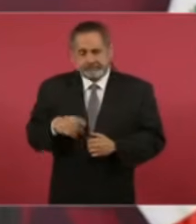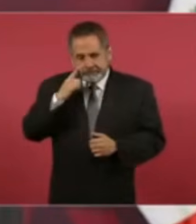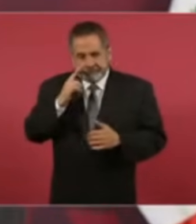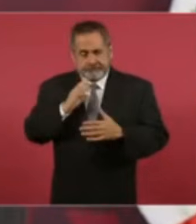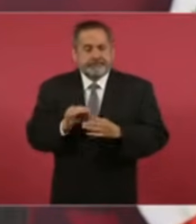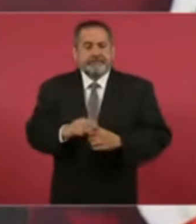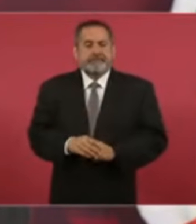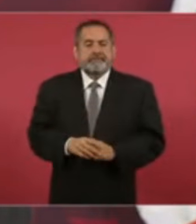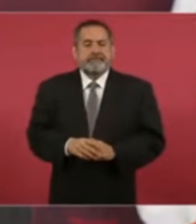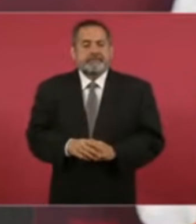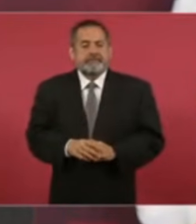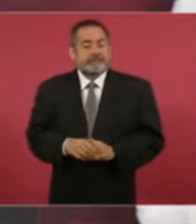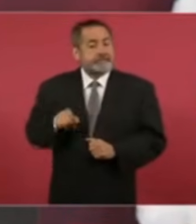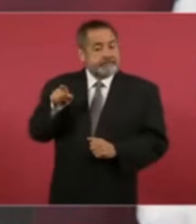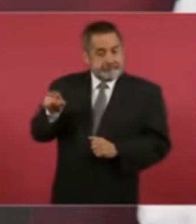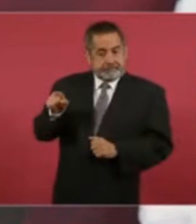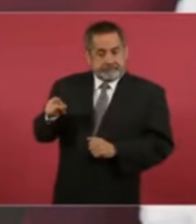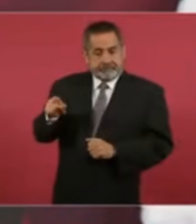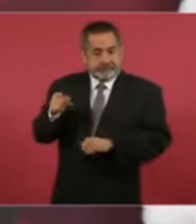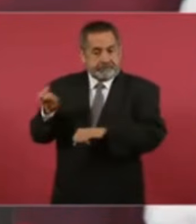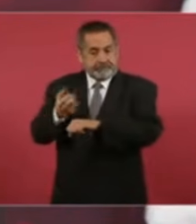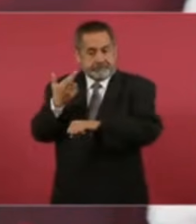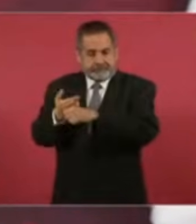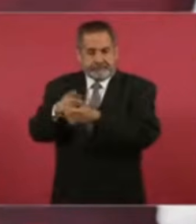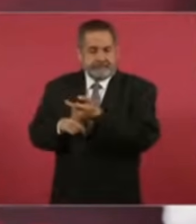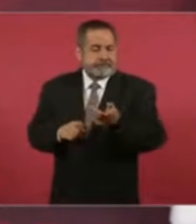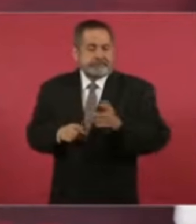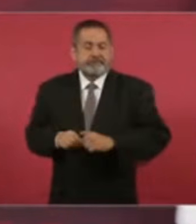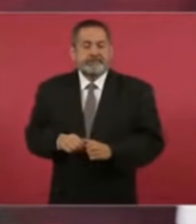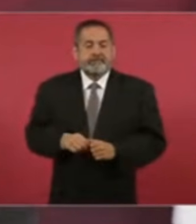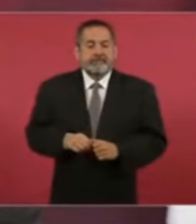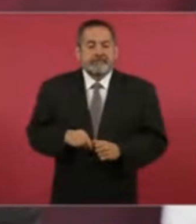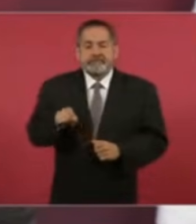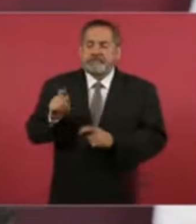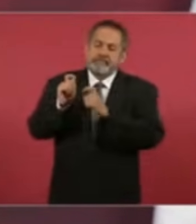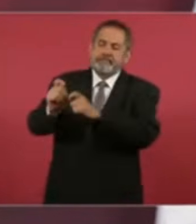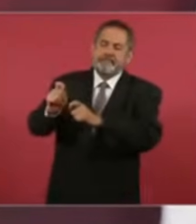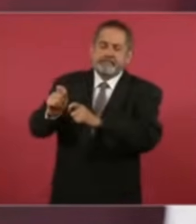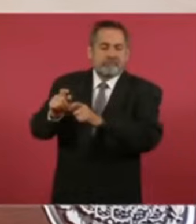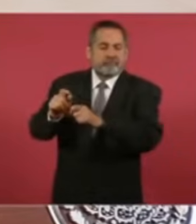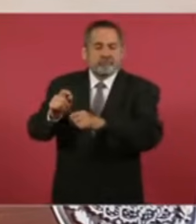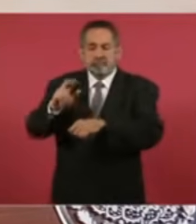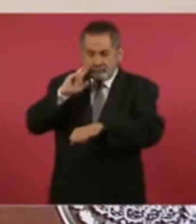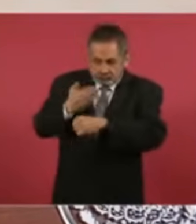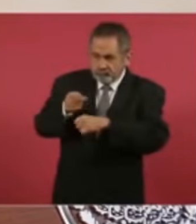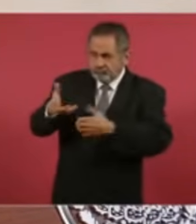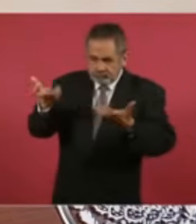Fíjense, además de ser secretaria, porque acá no solo son cargos, son encargos.